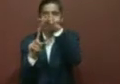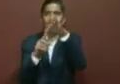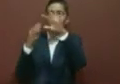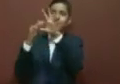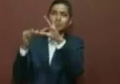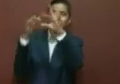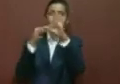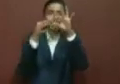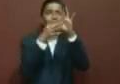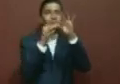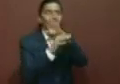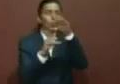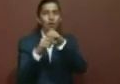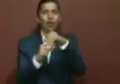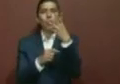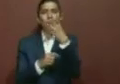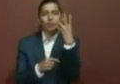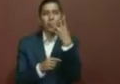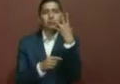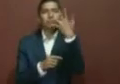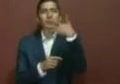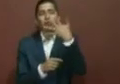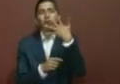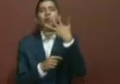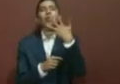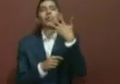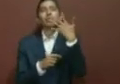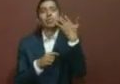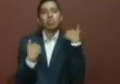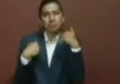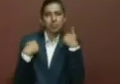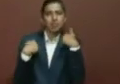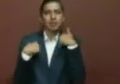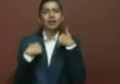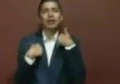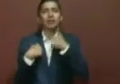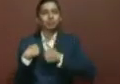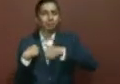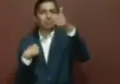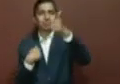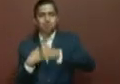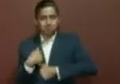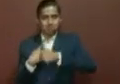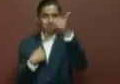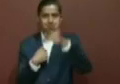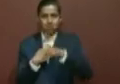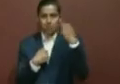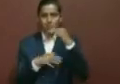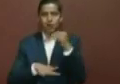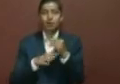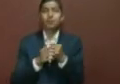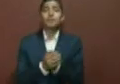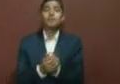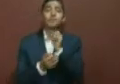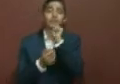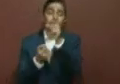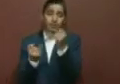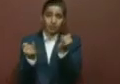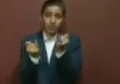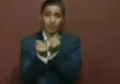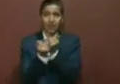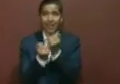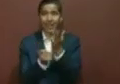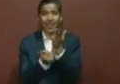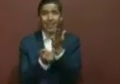gente pueda hacer recorridos de 4 horas, de 5 horas, puedan ir y venir a la ciudad. Y en medio del